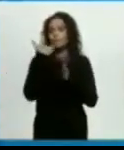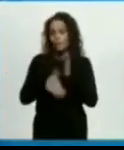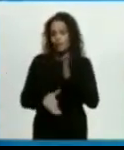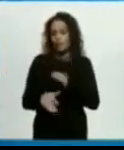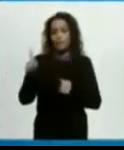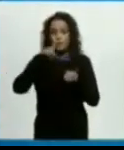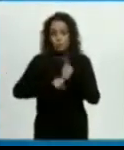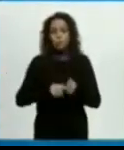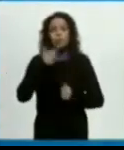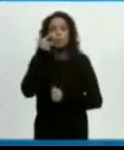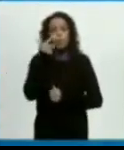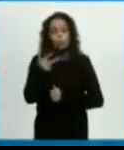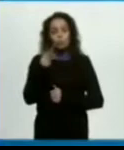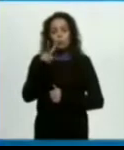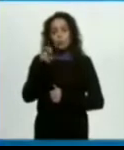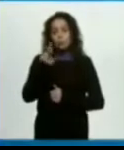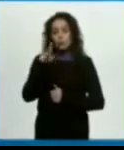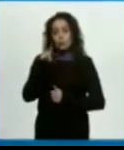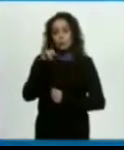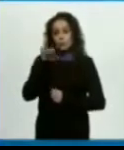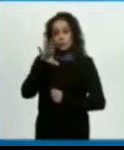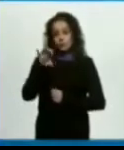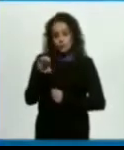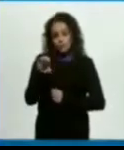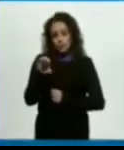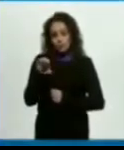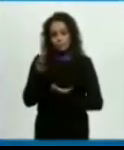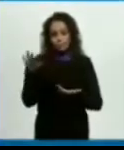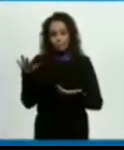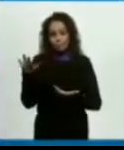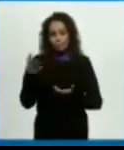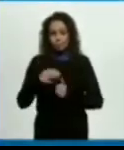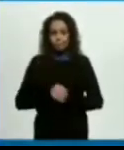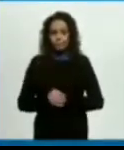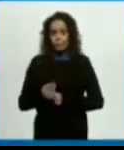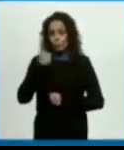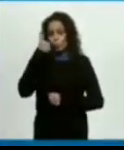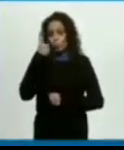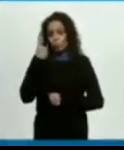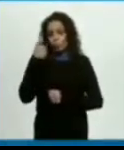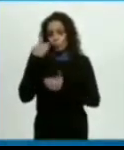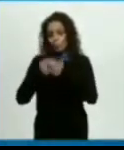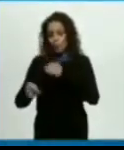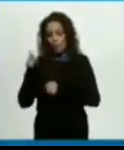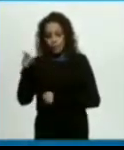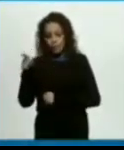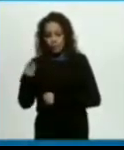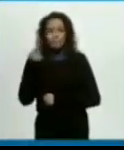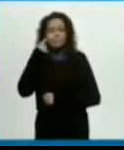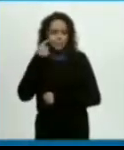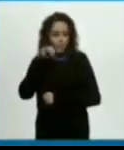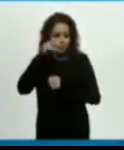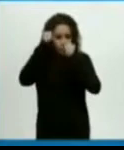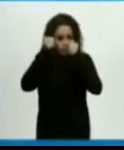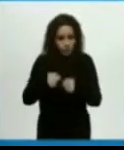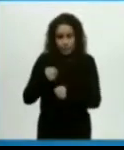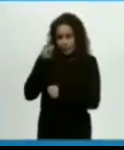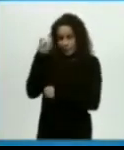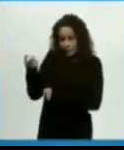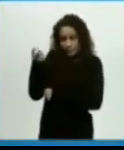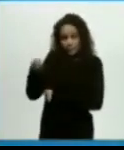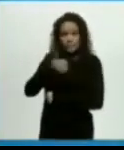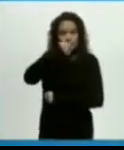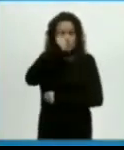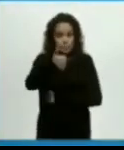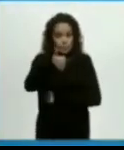tenemos 8 vértices. Obviamente nada más nos queda una opción, pero vamos a verificar que sí es el que tenga